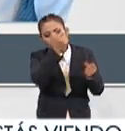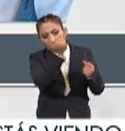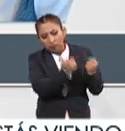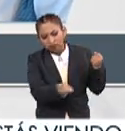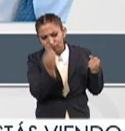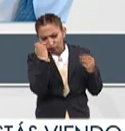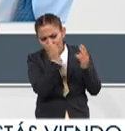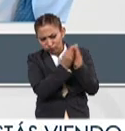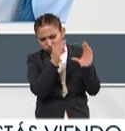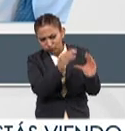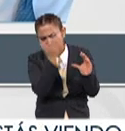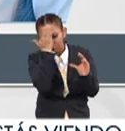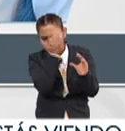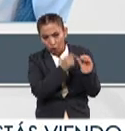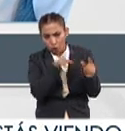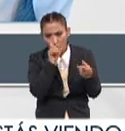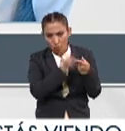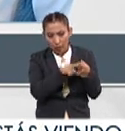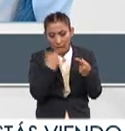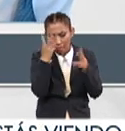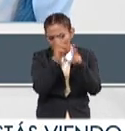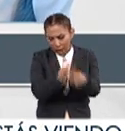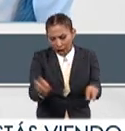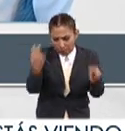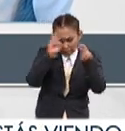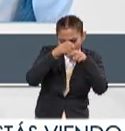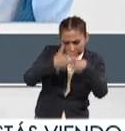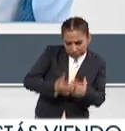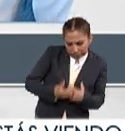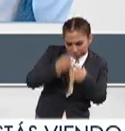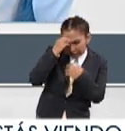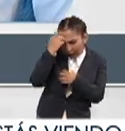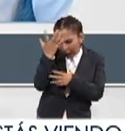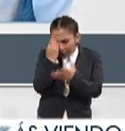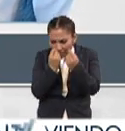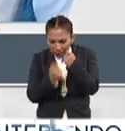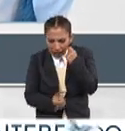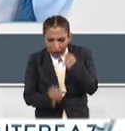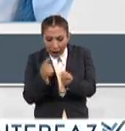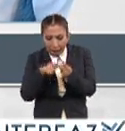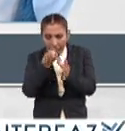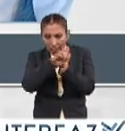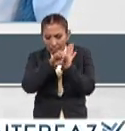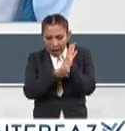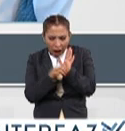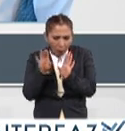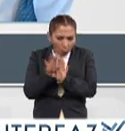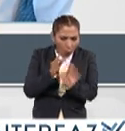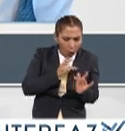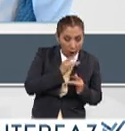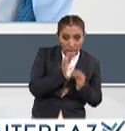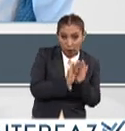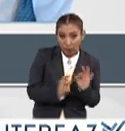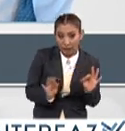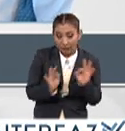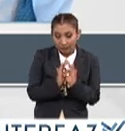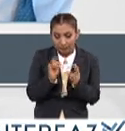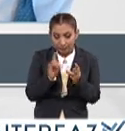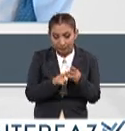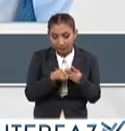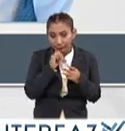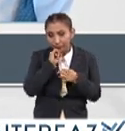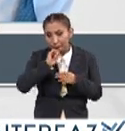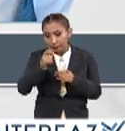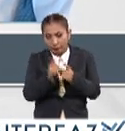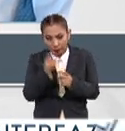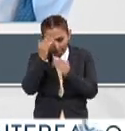competencias, vamos a cumplir algunas competencias, entre ellos el análisis y reflexión sobre aprender la ética, ¿verdad? Eso es muy importante. También